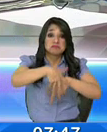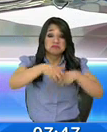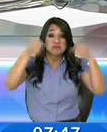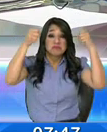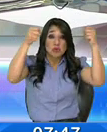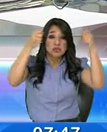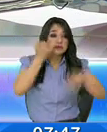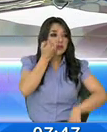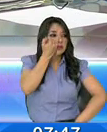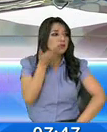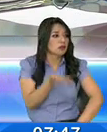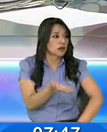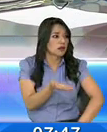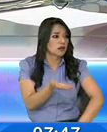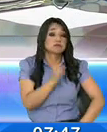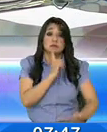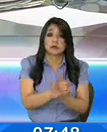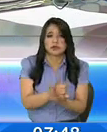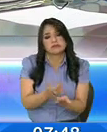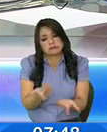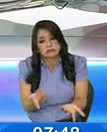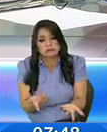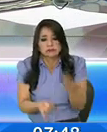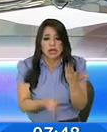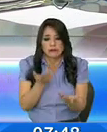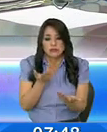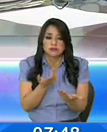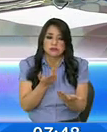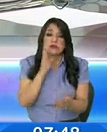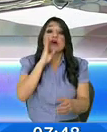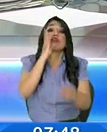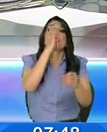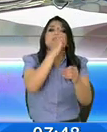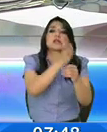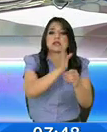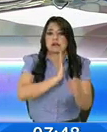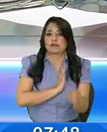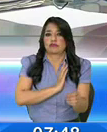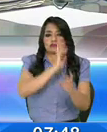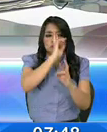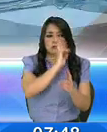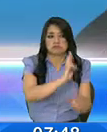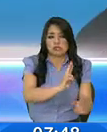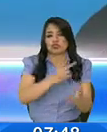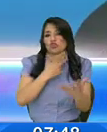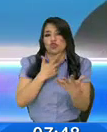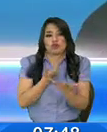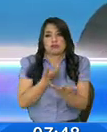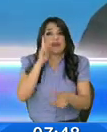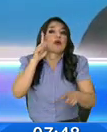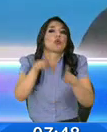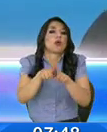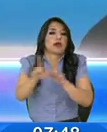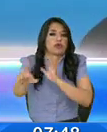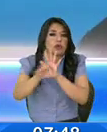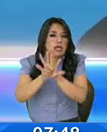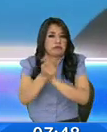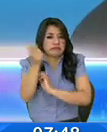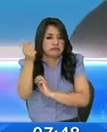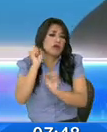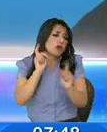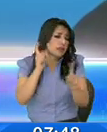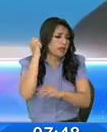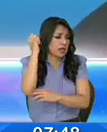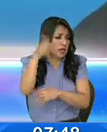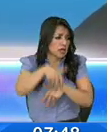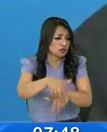si bien puede puedo tener un fin un propósito respetable y tienen derecho a protestar lo que